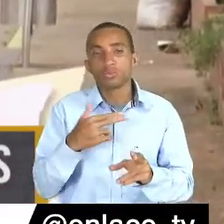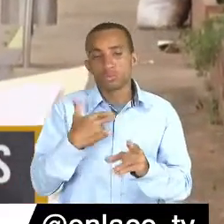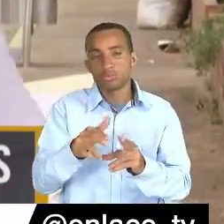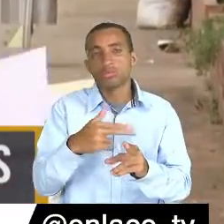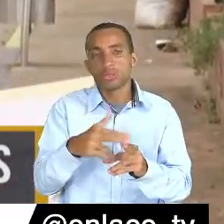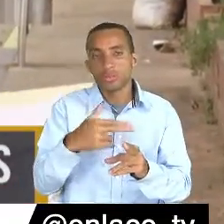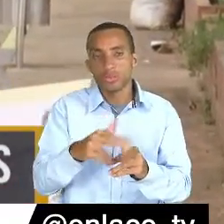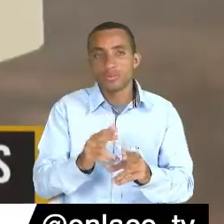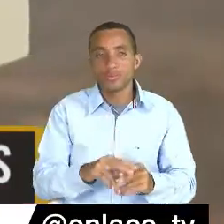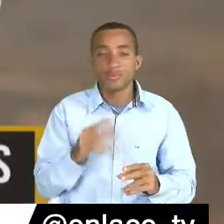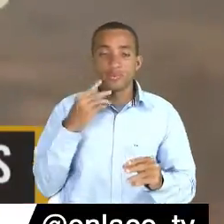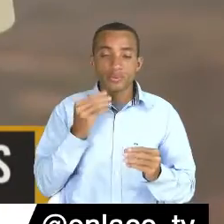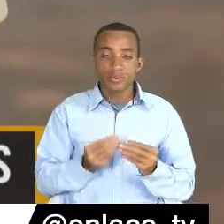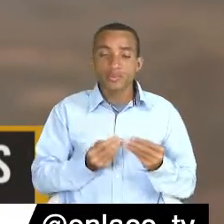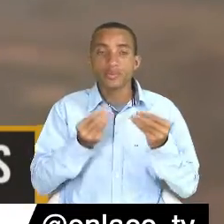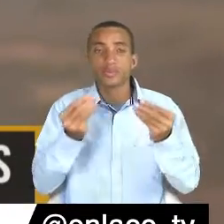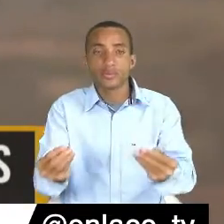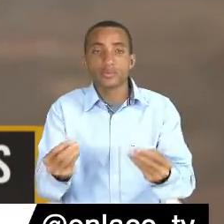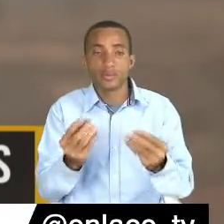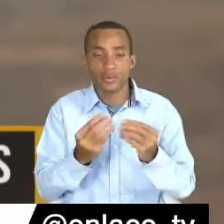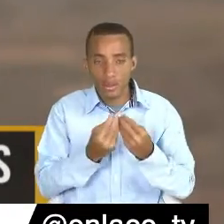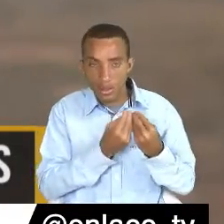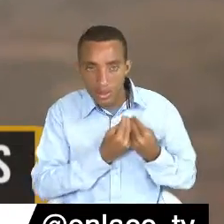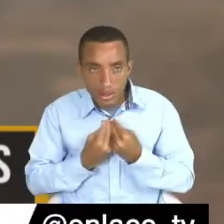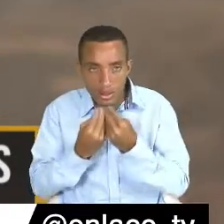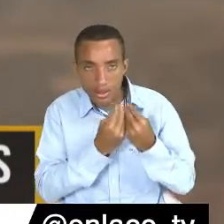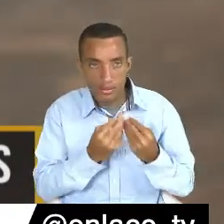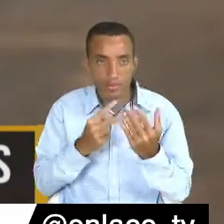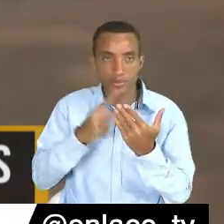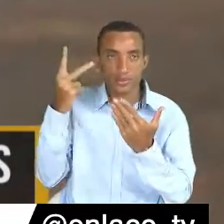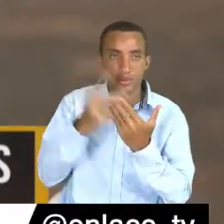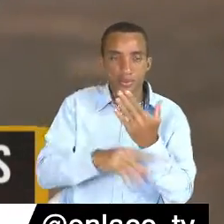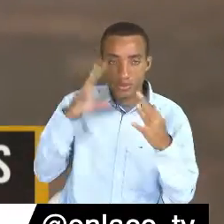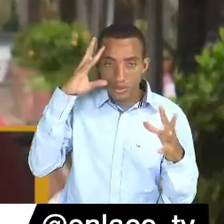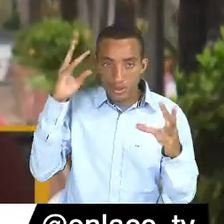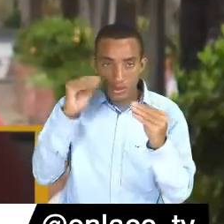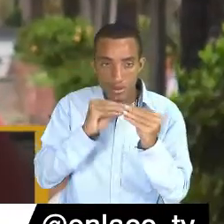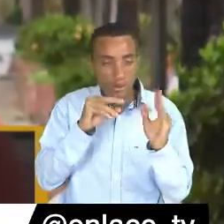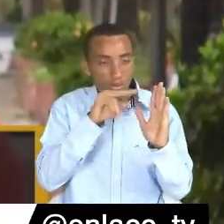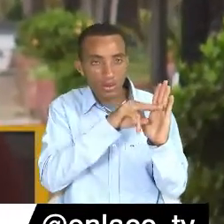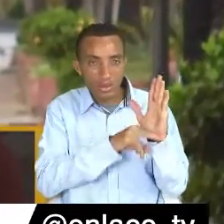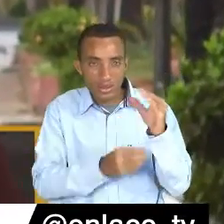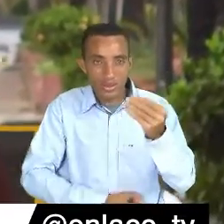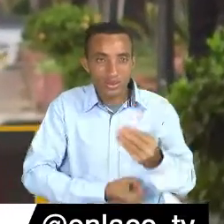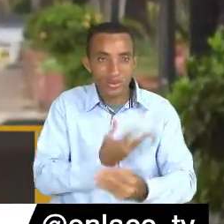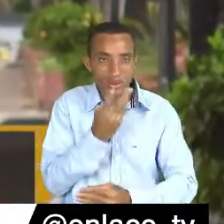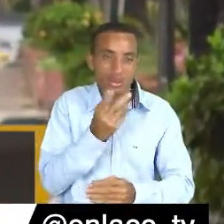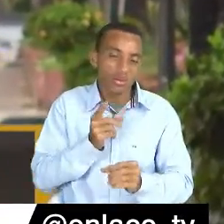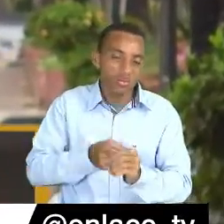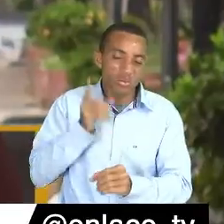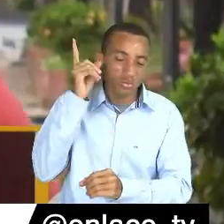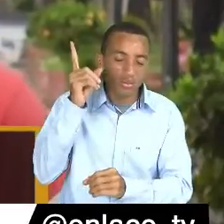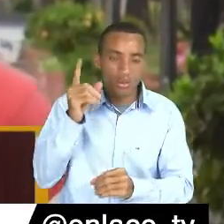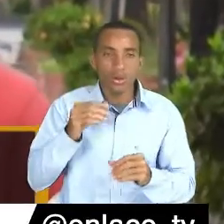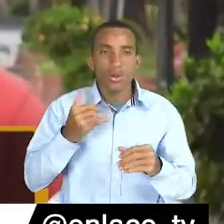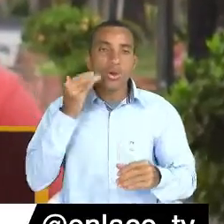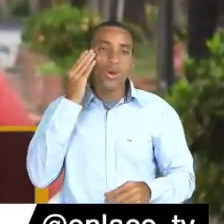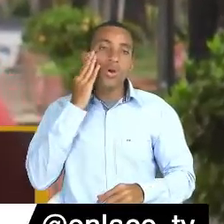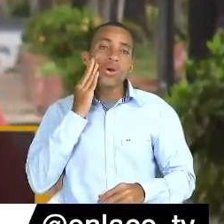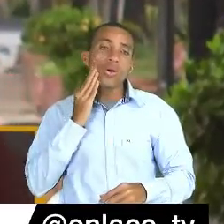presentado ante el Consejo Municipal por parte del gobierno local el proyecto de acuerdo sobre política pública de juventudes. Hemos recibido este